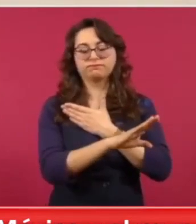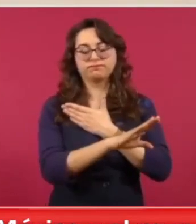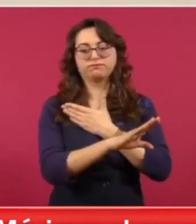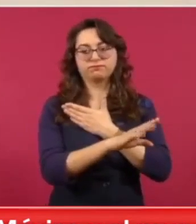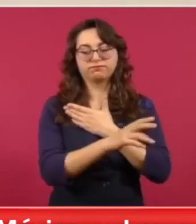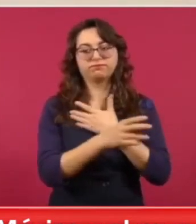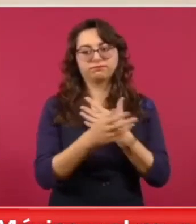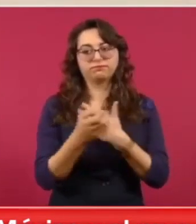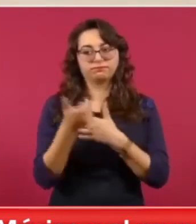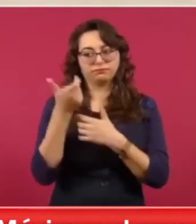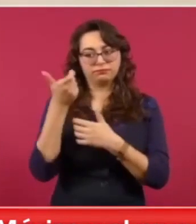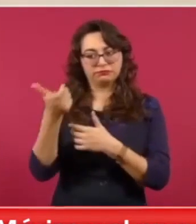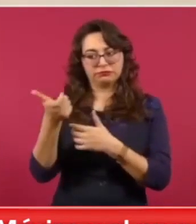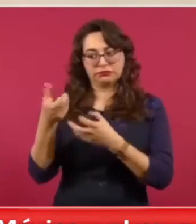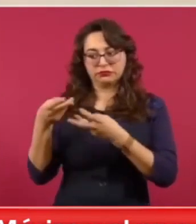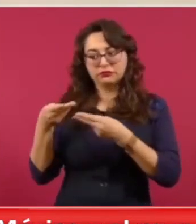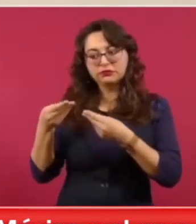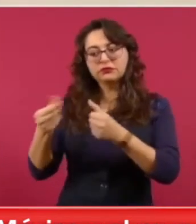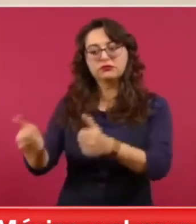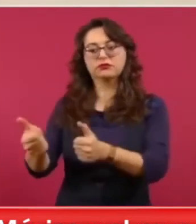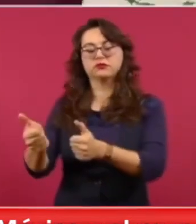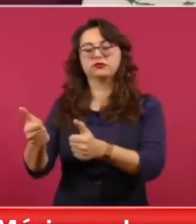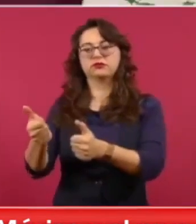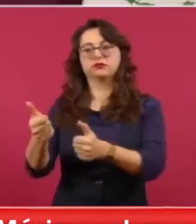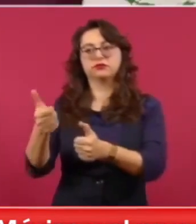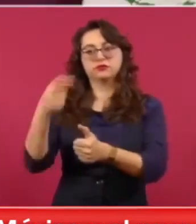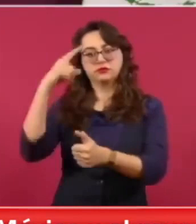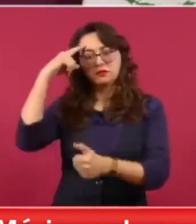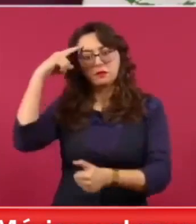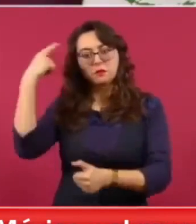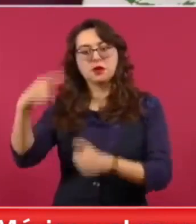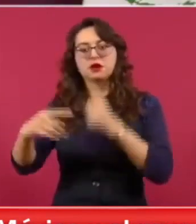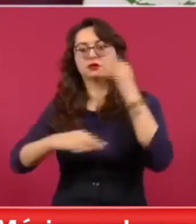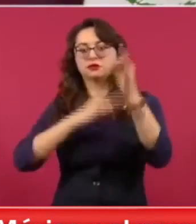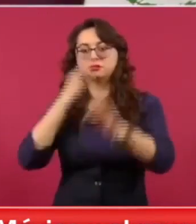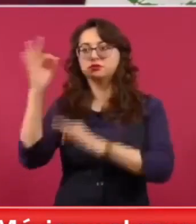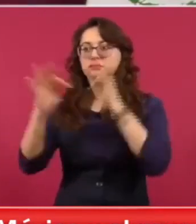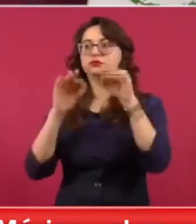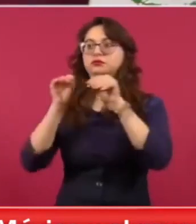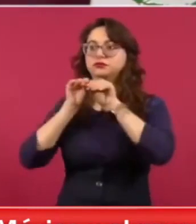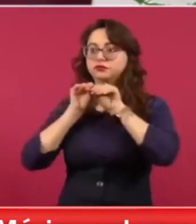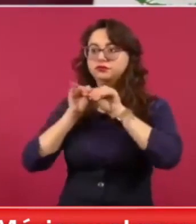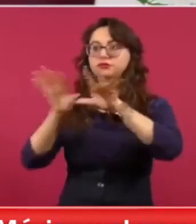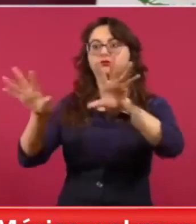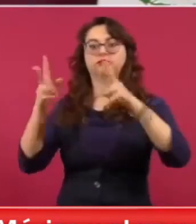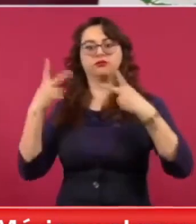que se utilice para la campaña que tenemos